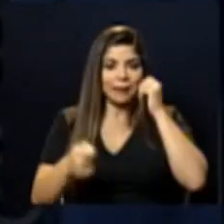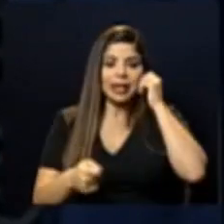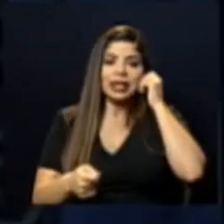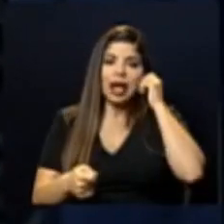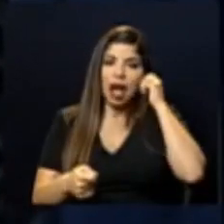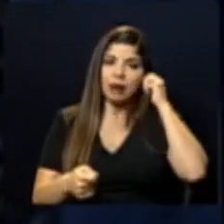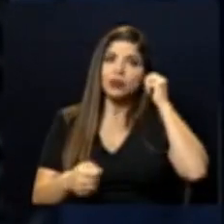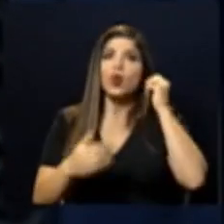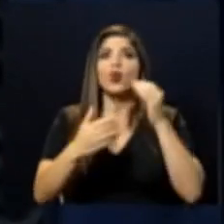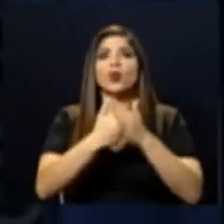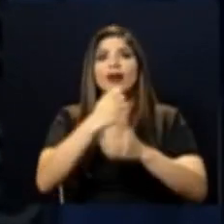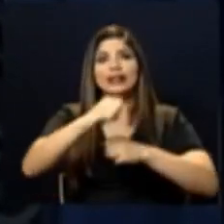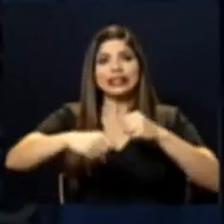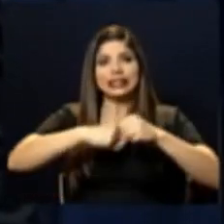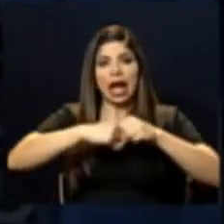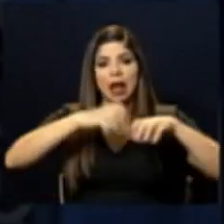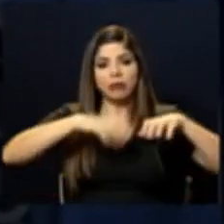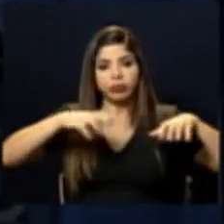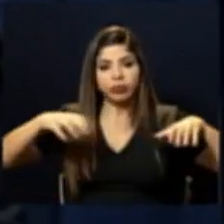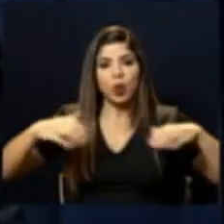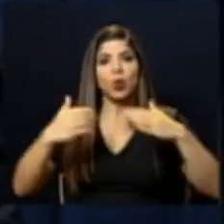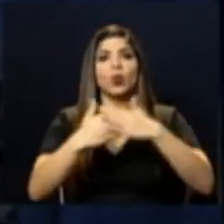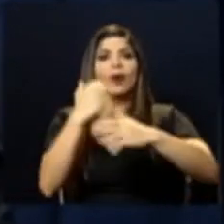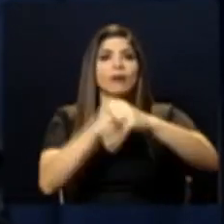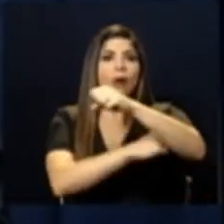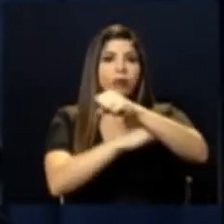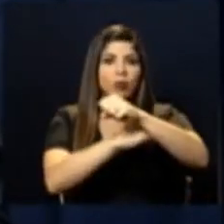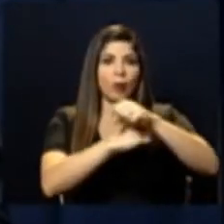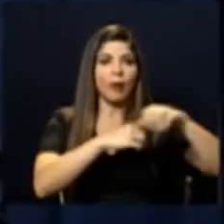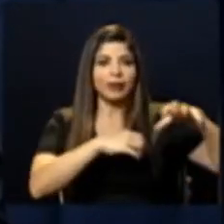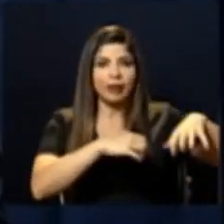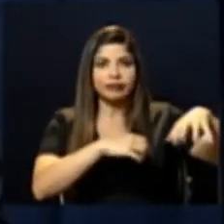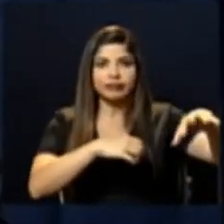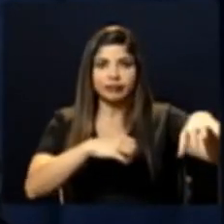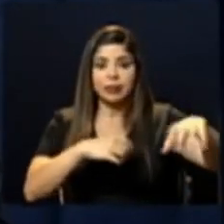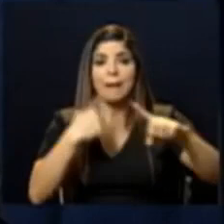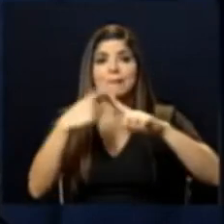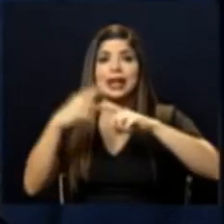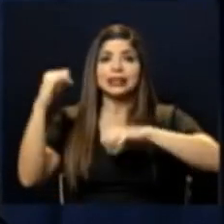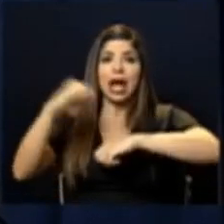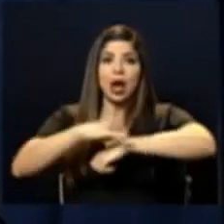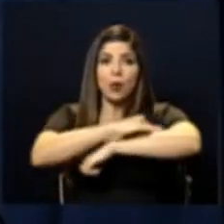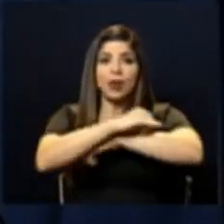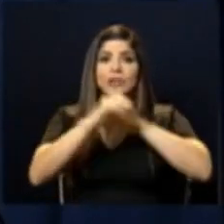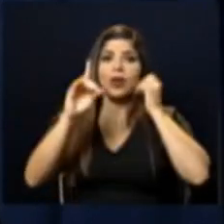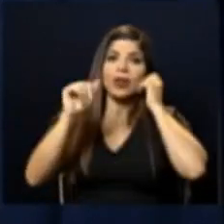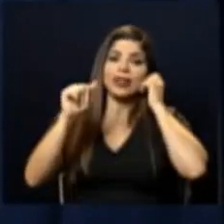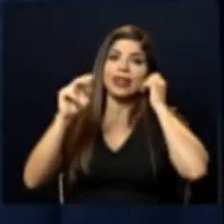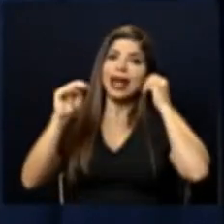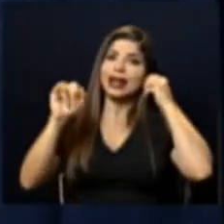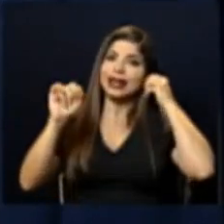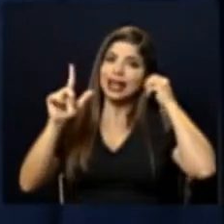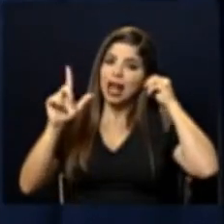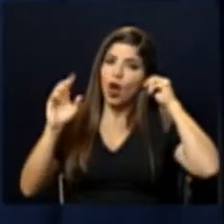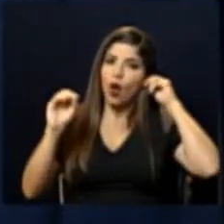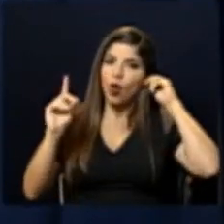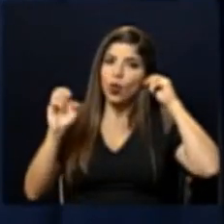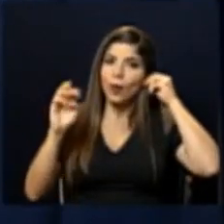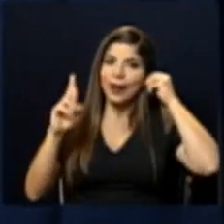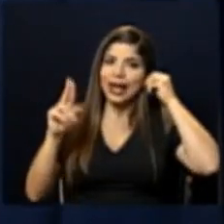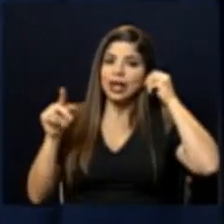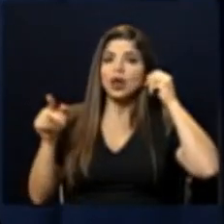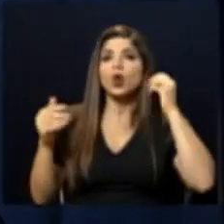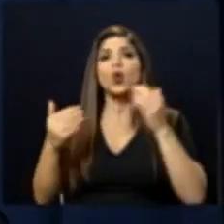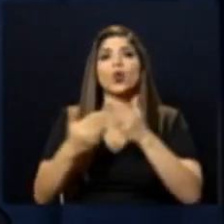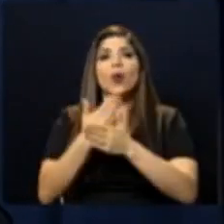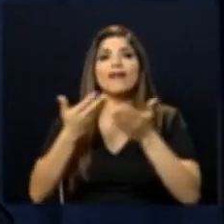con nuevas salas de abordaje y puentes, y del aeropuerto Daniel Oduber y su nueva terminal de